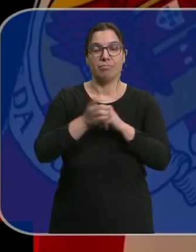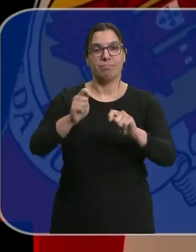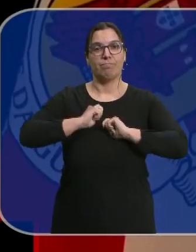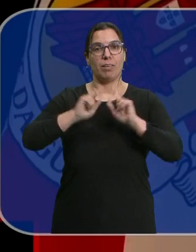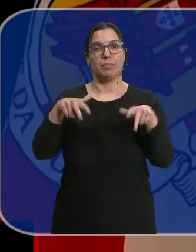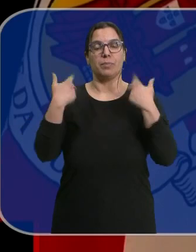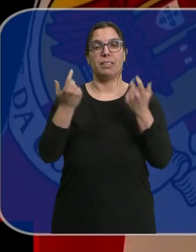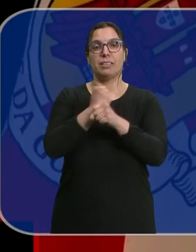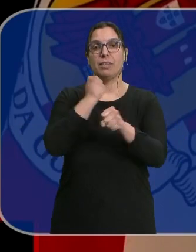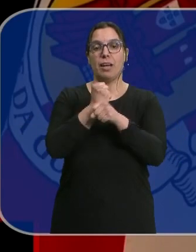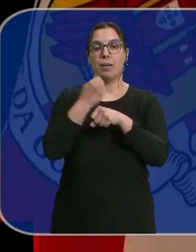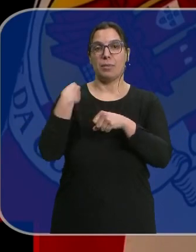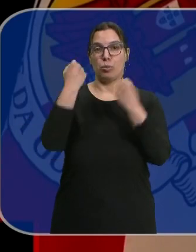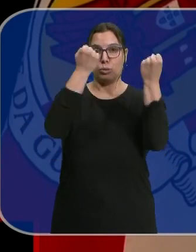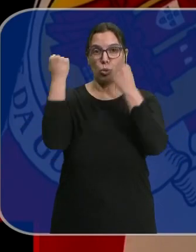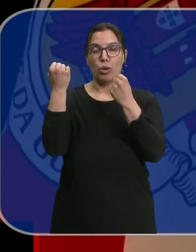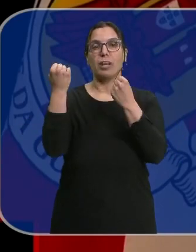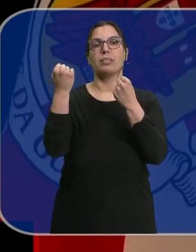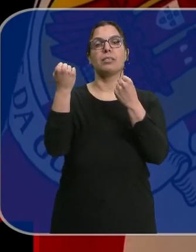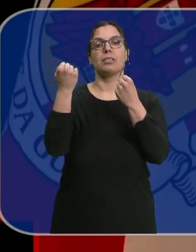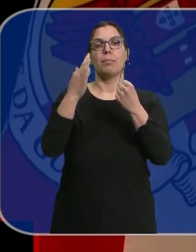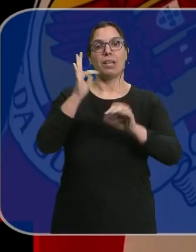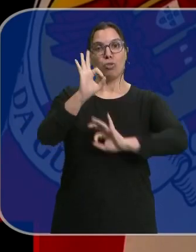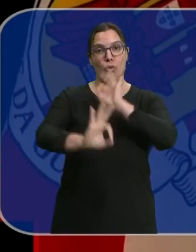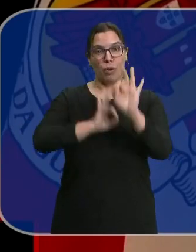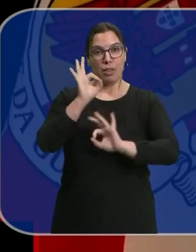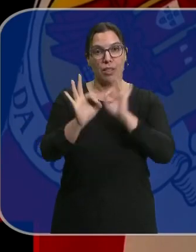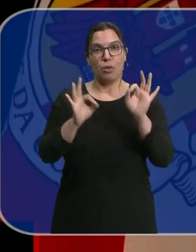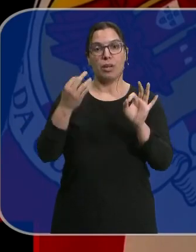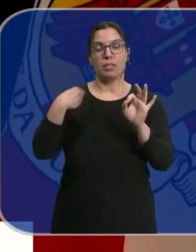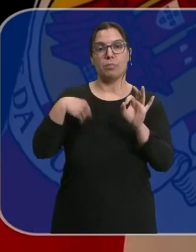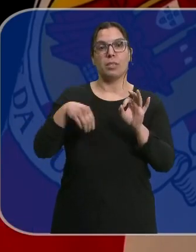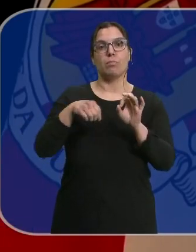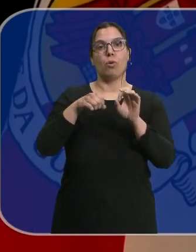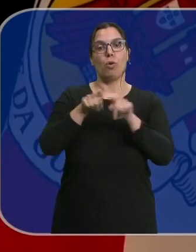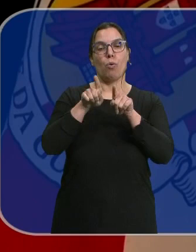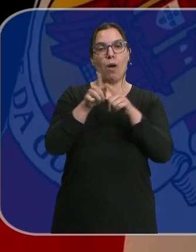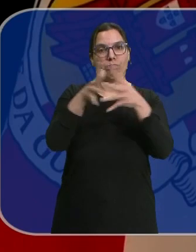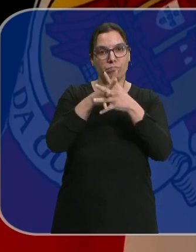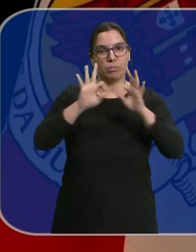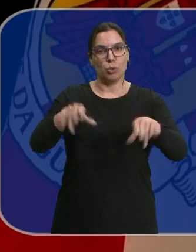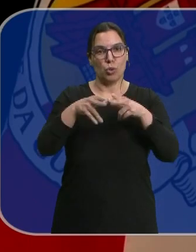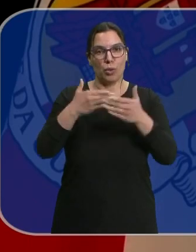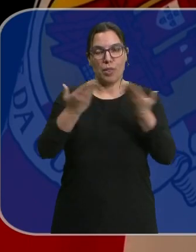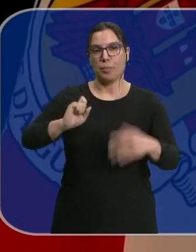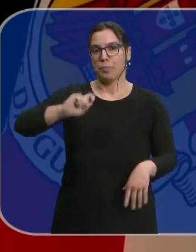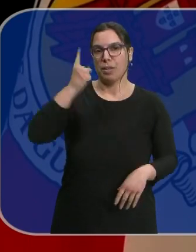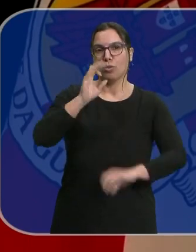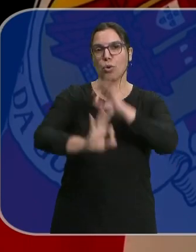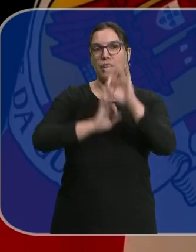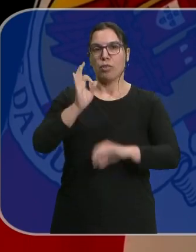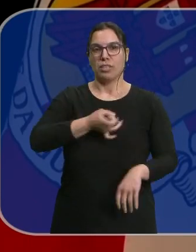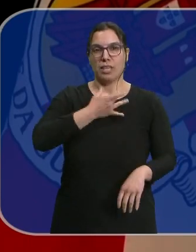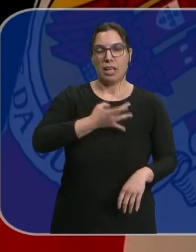trabajar desde las instituciones y desde las organizaciones que vertebran nuestra sociedad, principalmente las